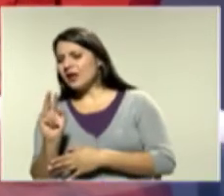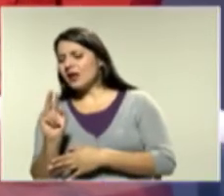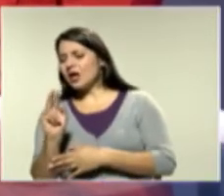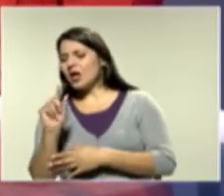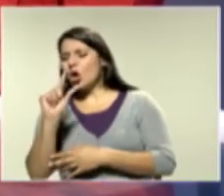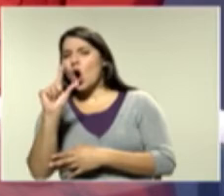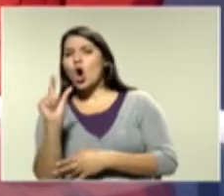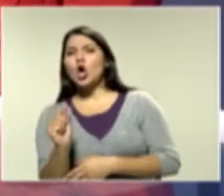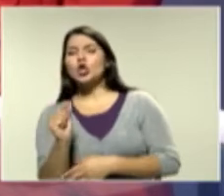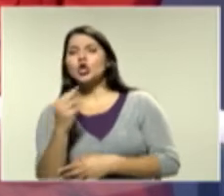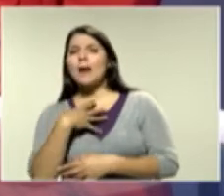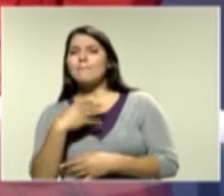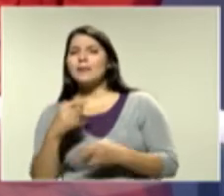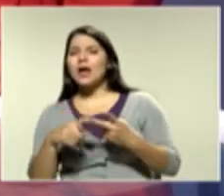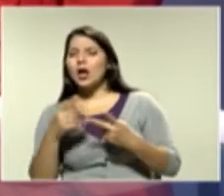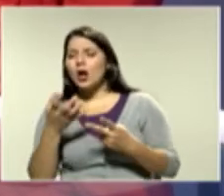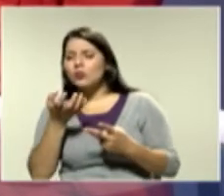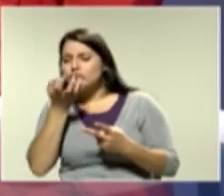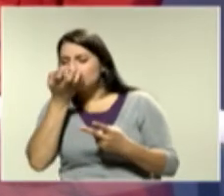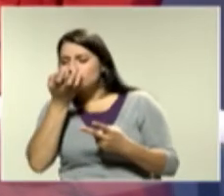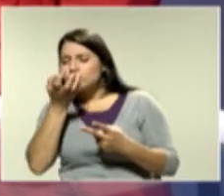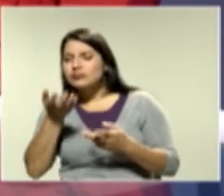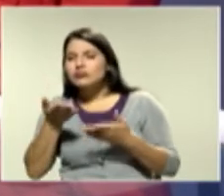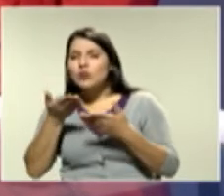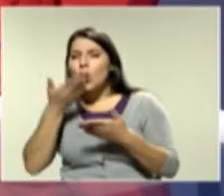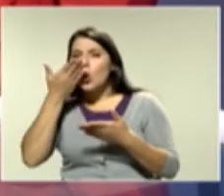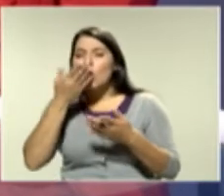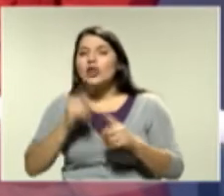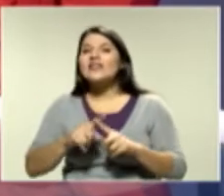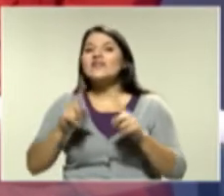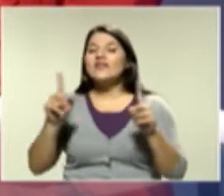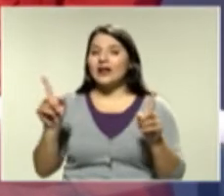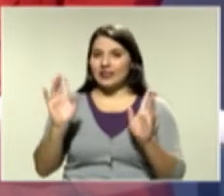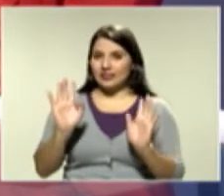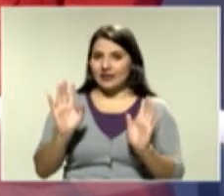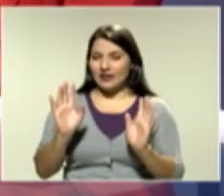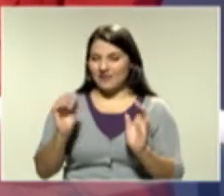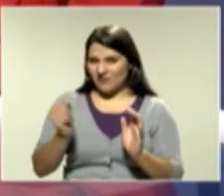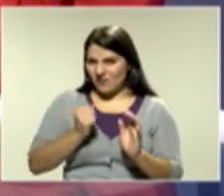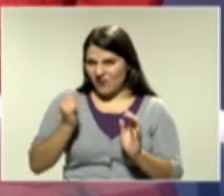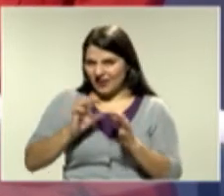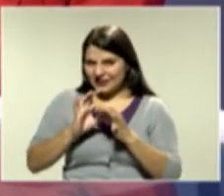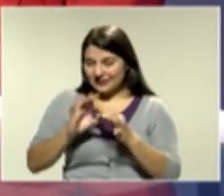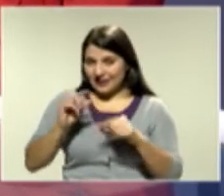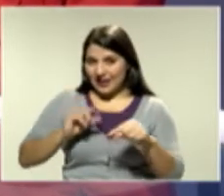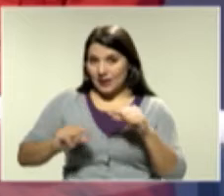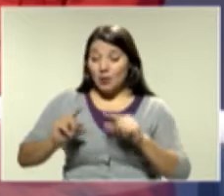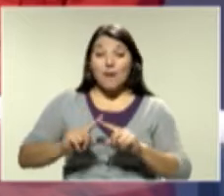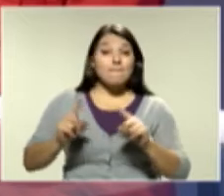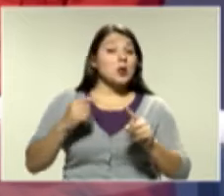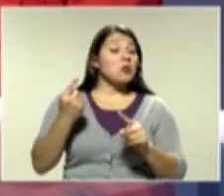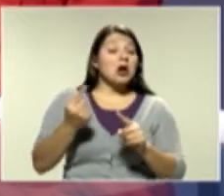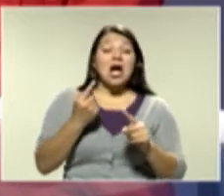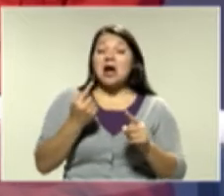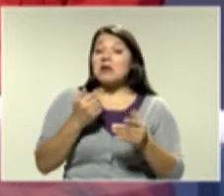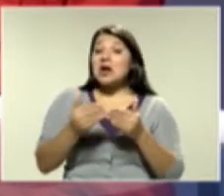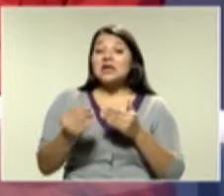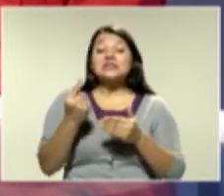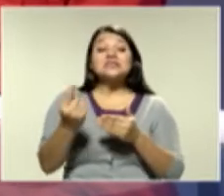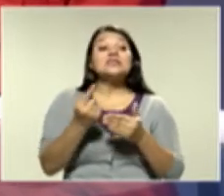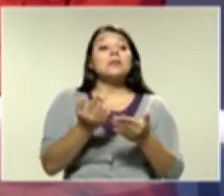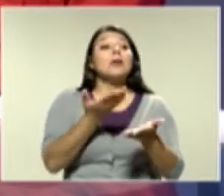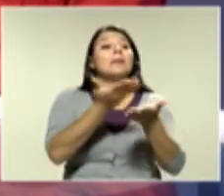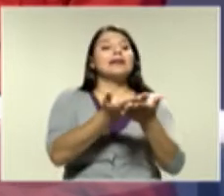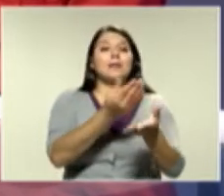olor diferencial característico a plaguicida, ¿verdad? Pero generalmente el productor presenta sus productos de